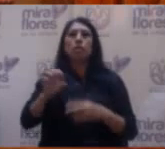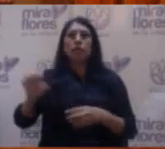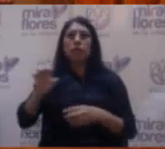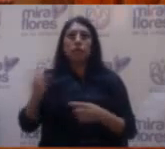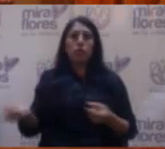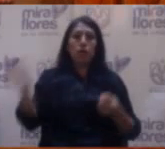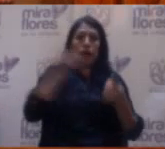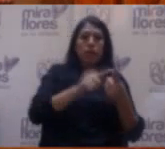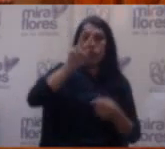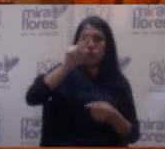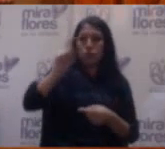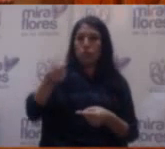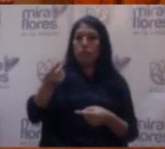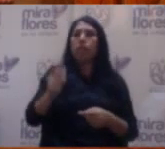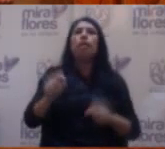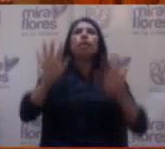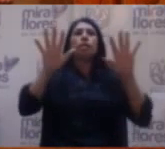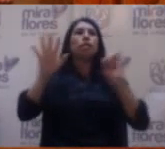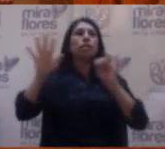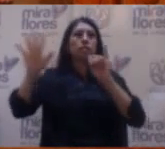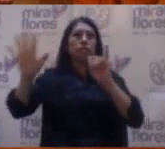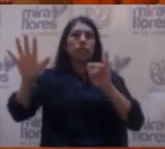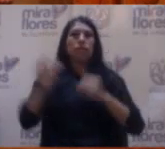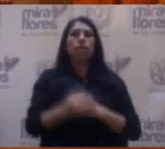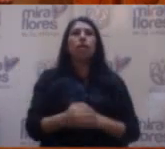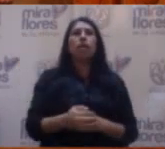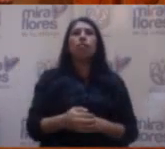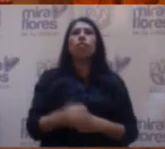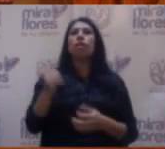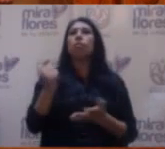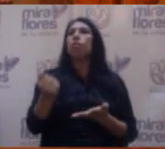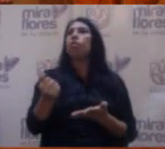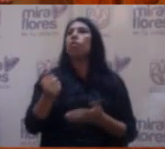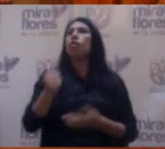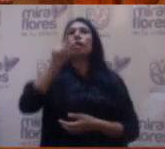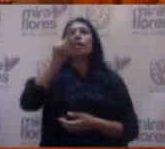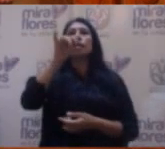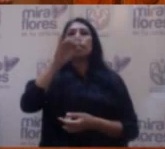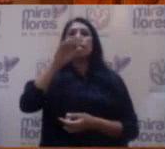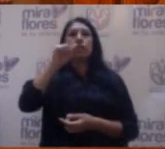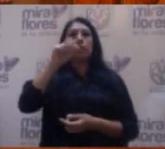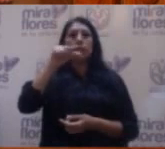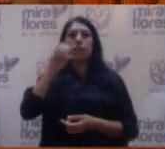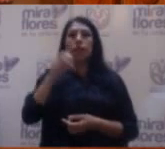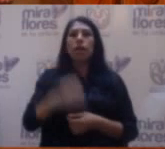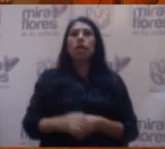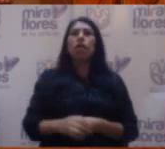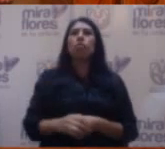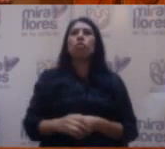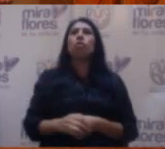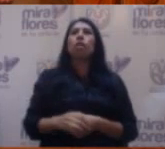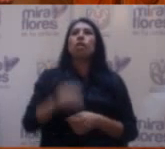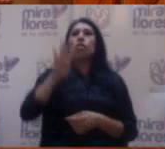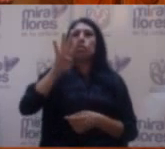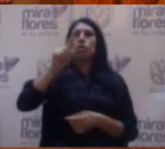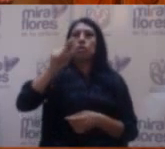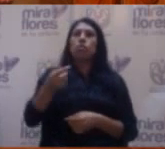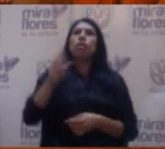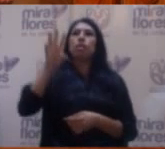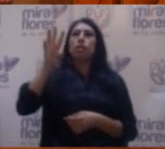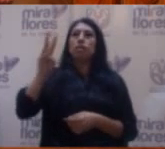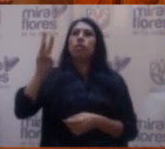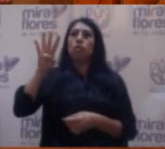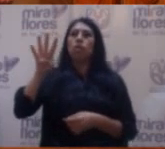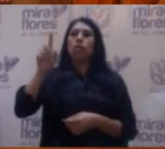año 2016 a favor del menor Tiago Alonso Orellano Hurtado hasta por el monto de 7.461